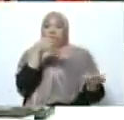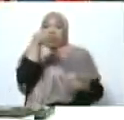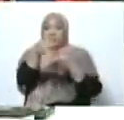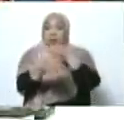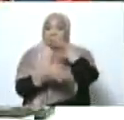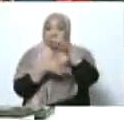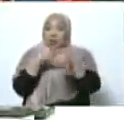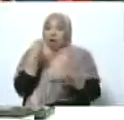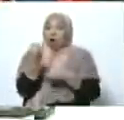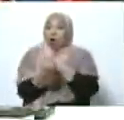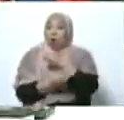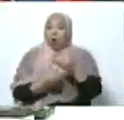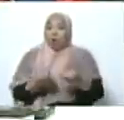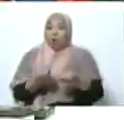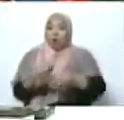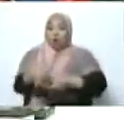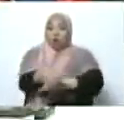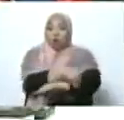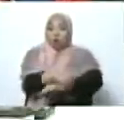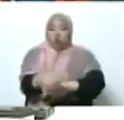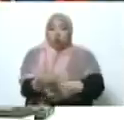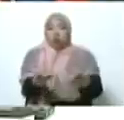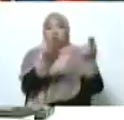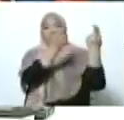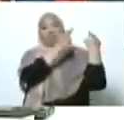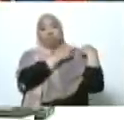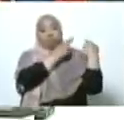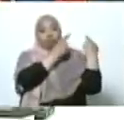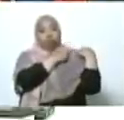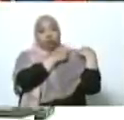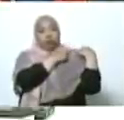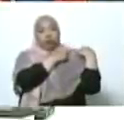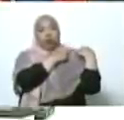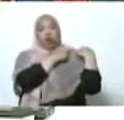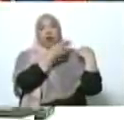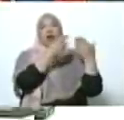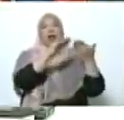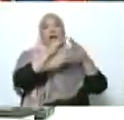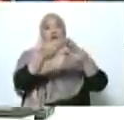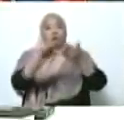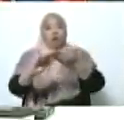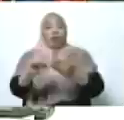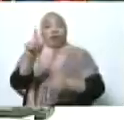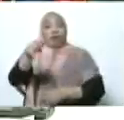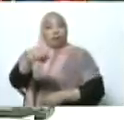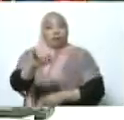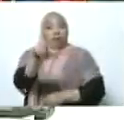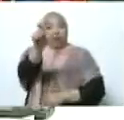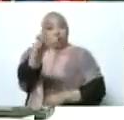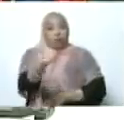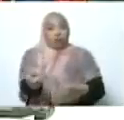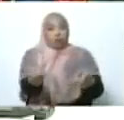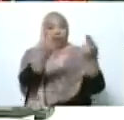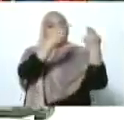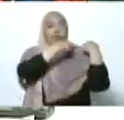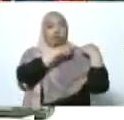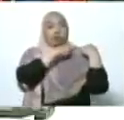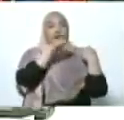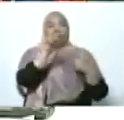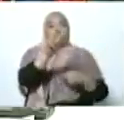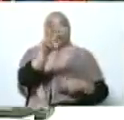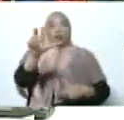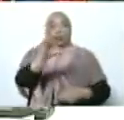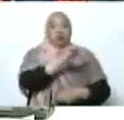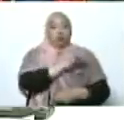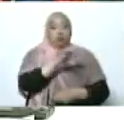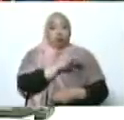al jefe de calle de la calle Rivas, al jefe de comunidad del 23 de enero y también a la